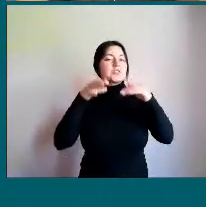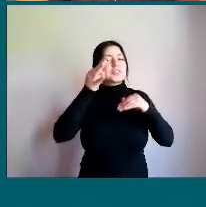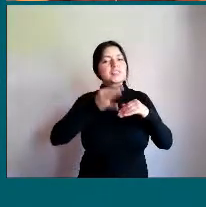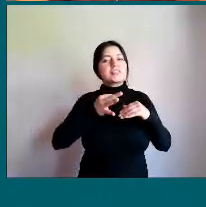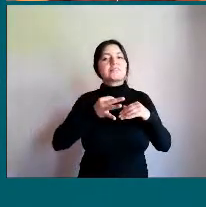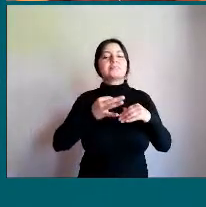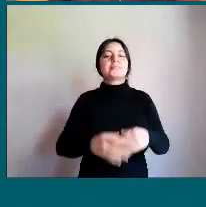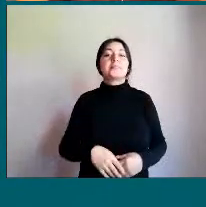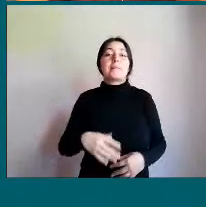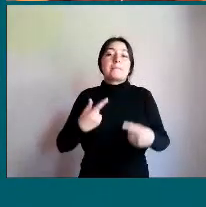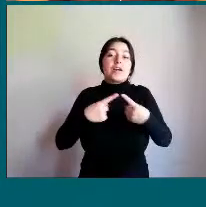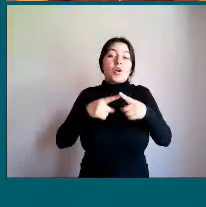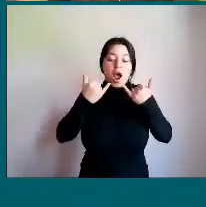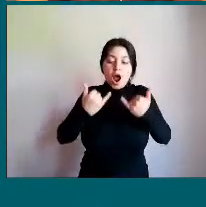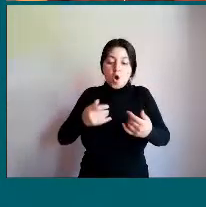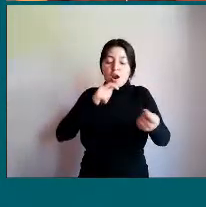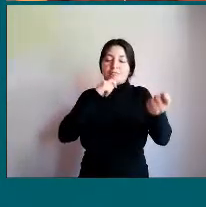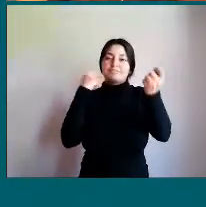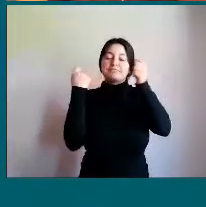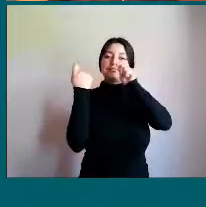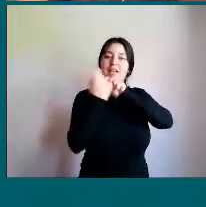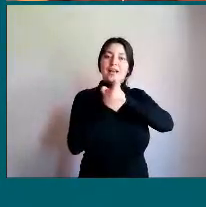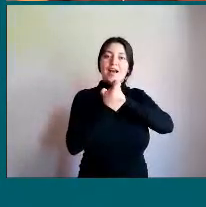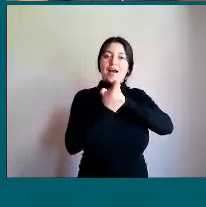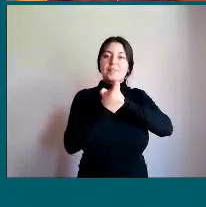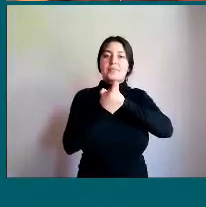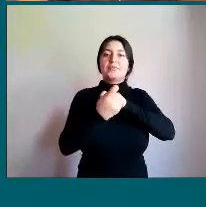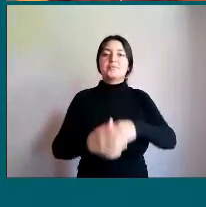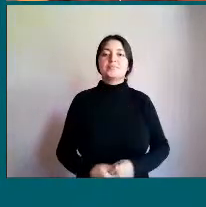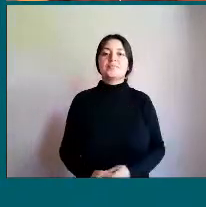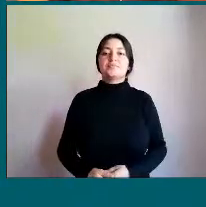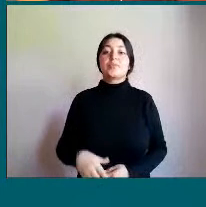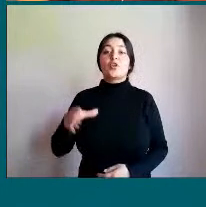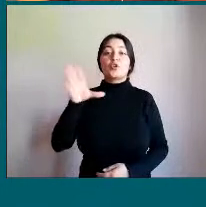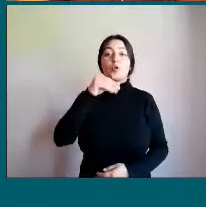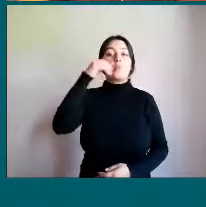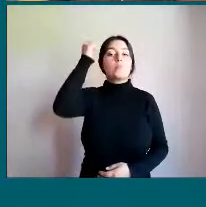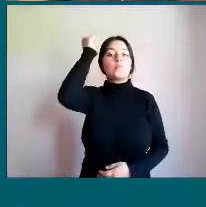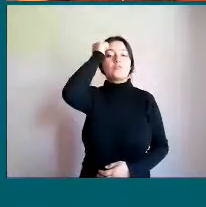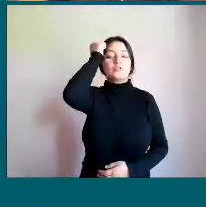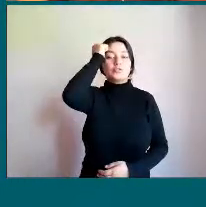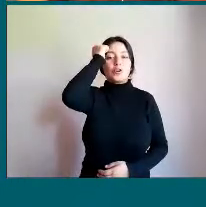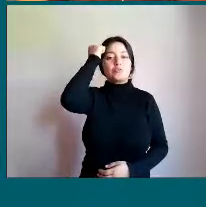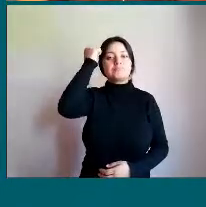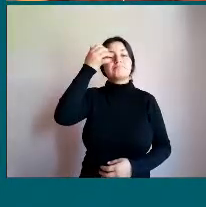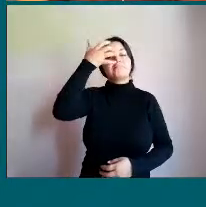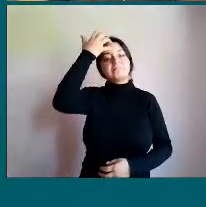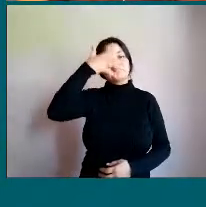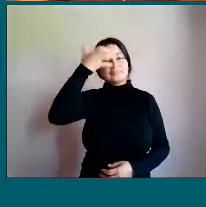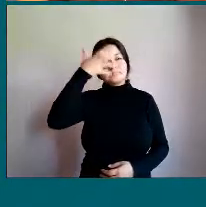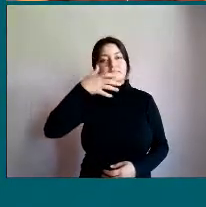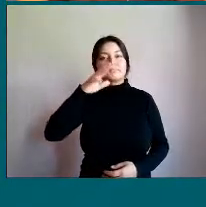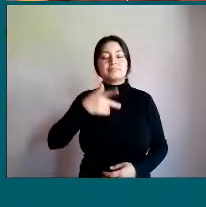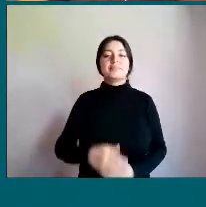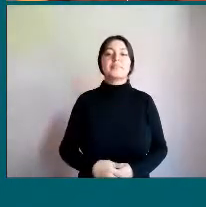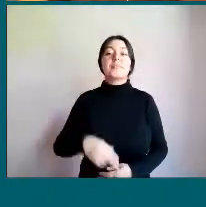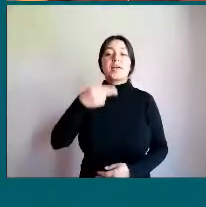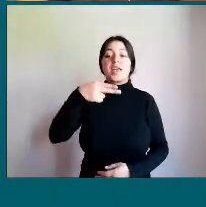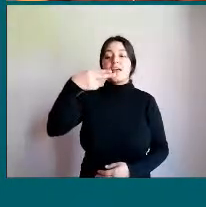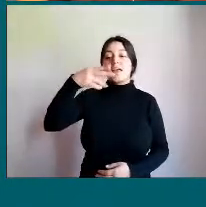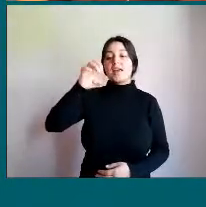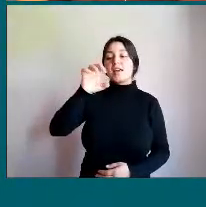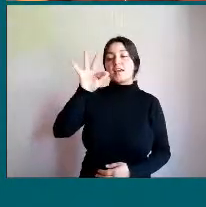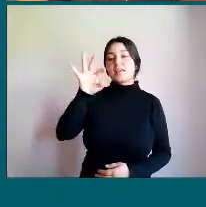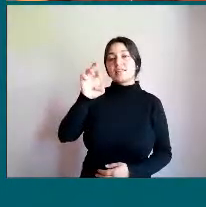diferentes agentes. Vamos a incorporar, evidentemente, la figura del profe como evaluador. Esto lo vamos a llamar la heteroevaluación, que va a